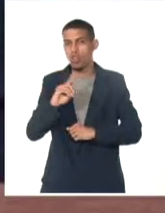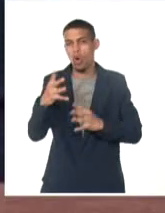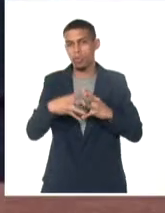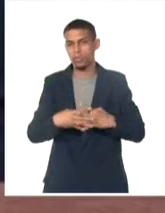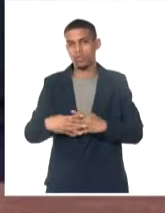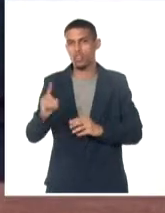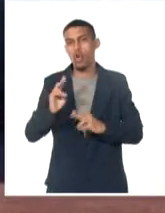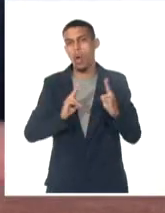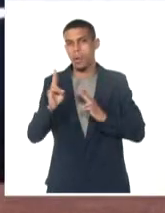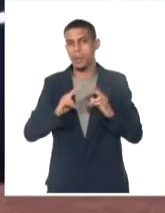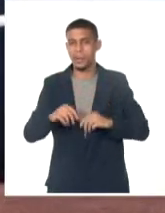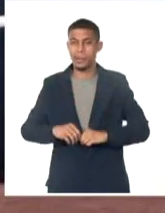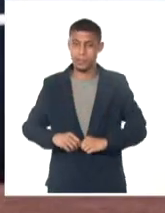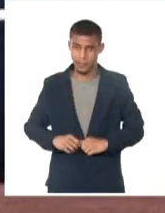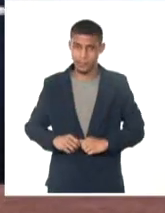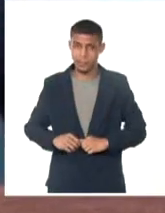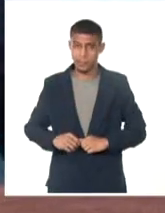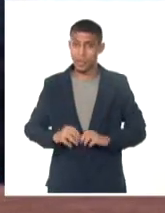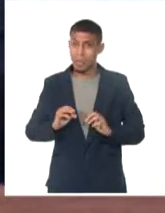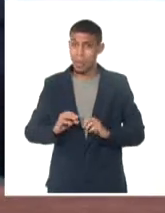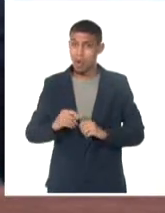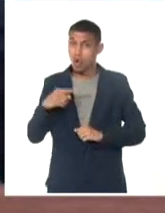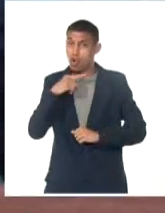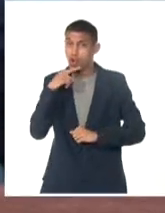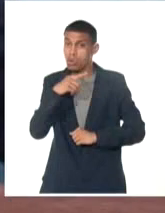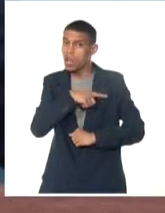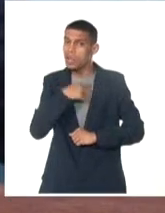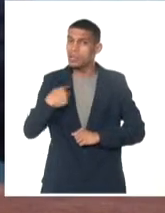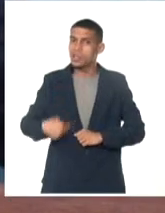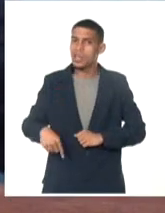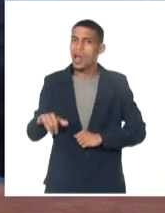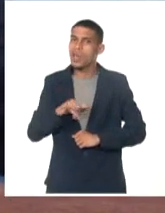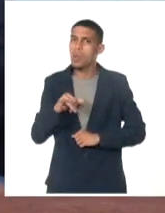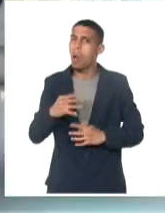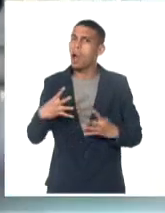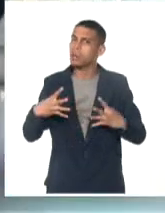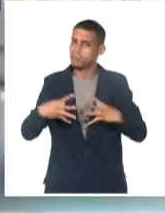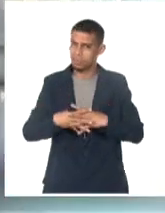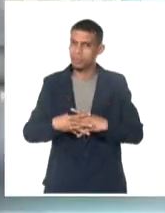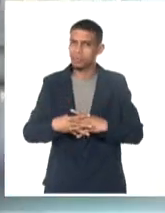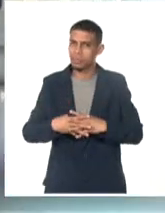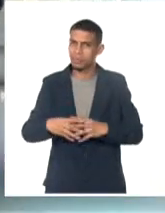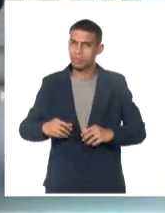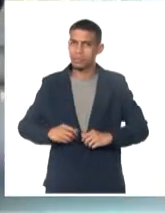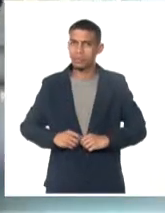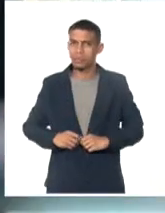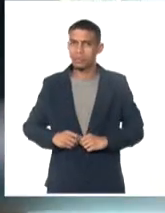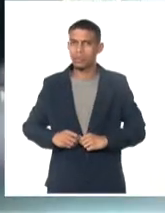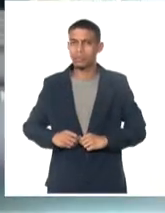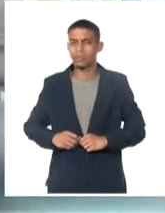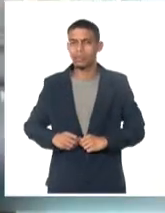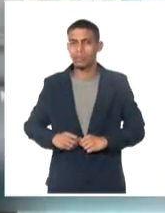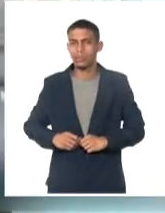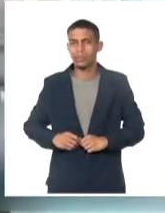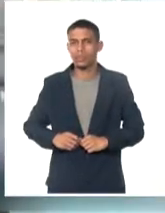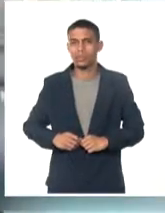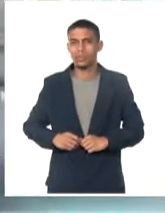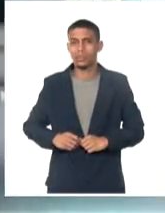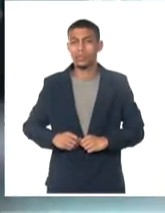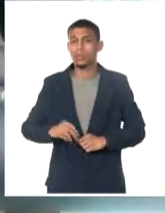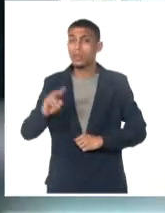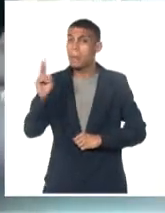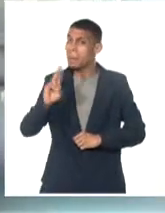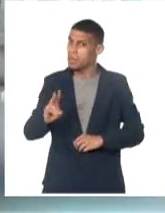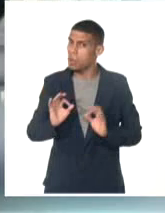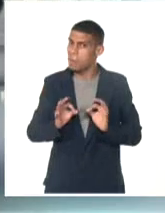loro la propaganda rusa y china sin observar para nada los hechos, fueron sus palabras en referencia a la guerra en Ucrania. En Venezuela